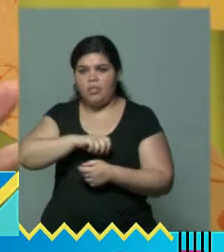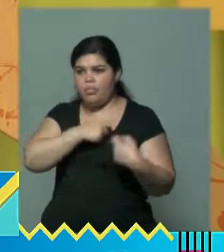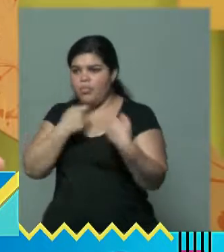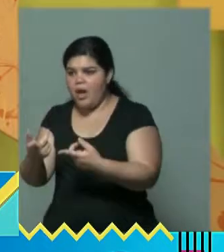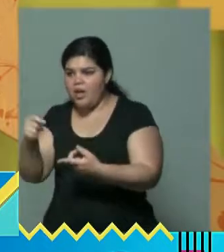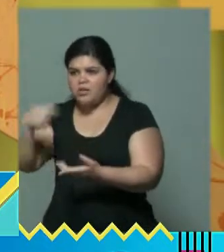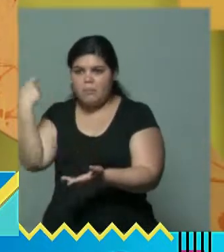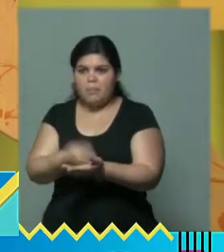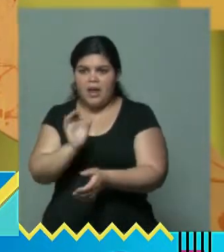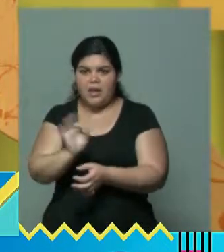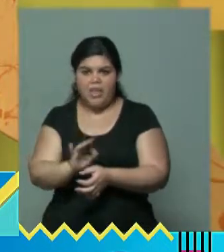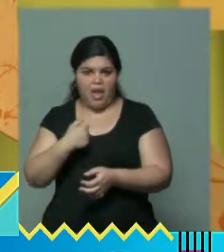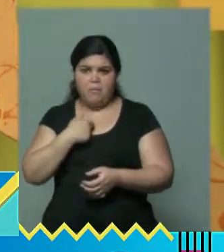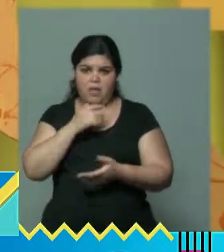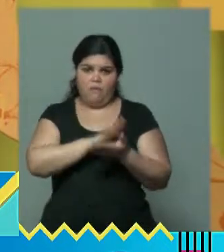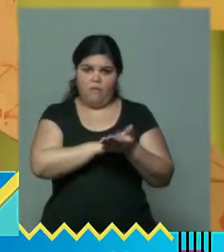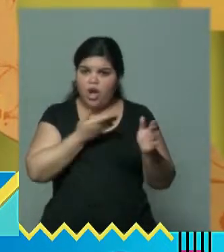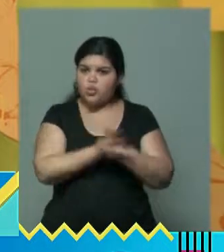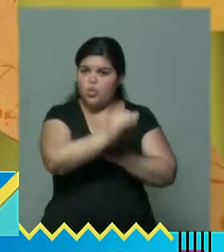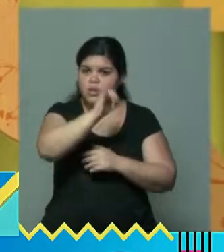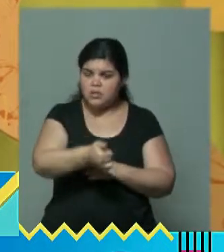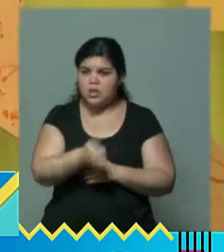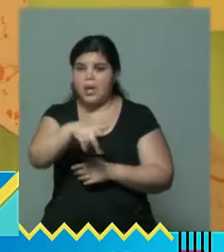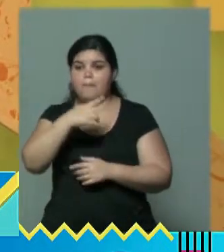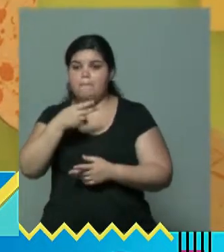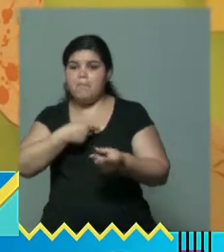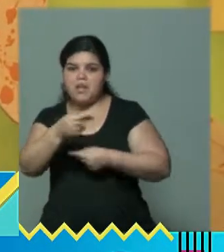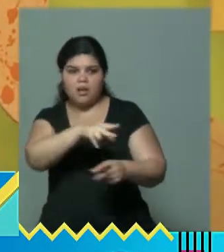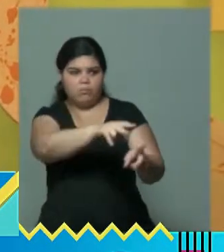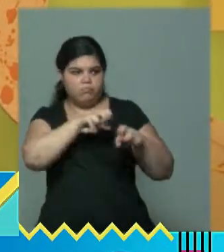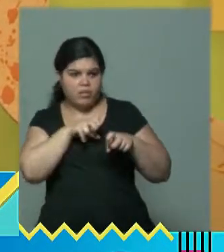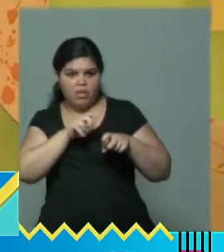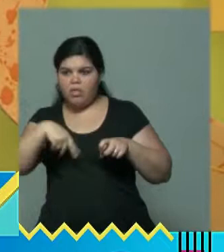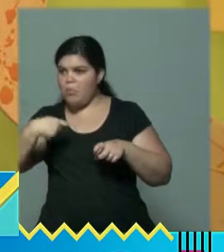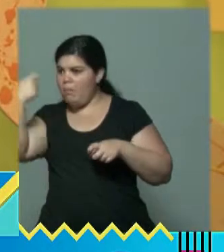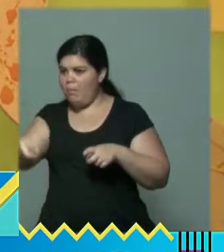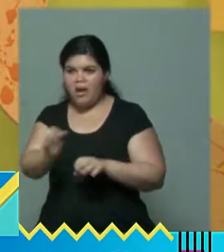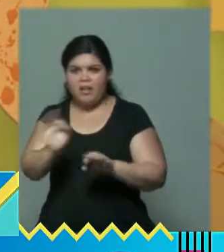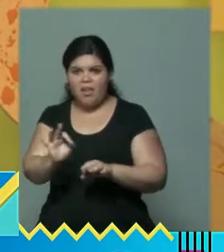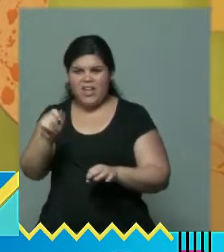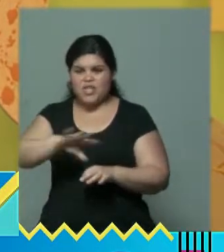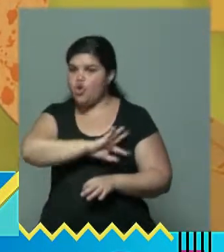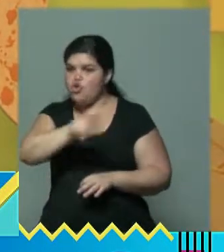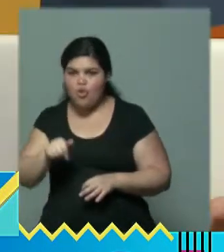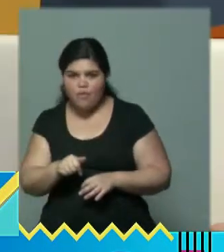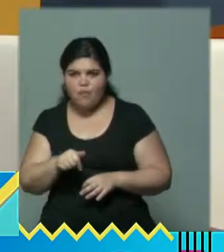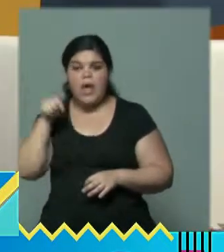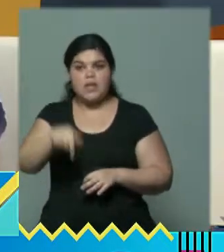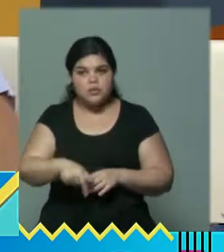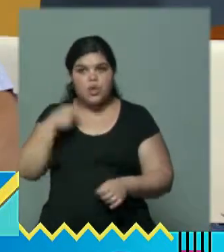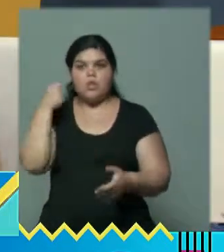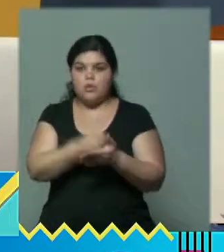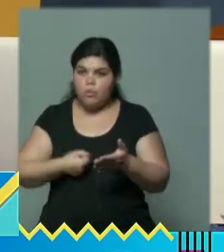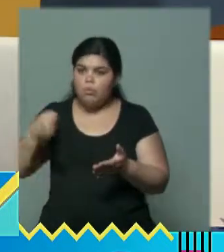que a usted se la facturaban, a mí me la facturaban. La empresa cobraba la energía y después no le pagaba al CAMESA. Un robo. Eso se está trabajando,